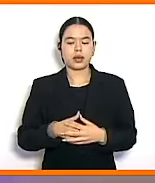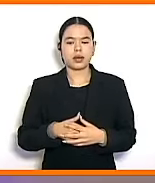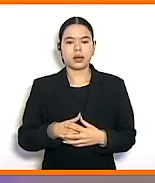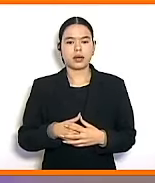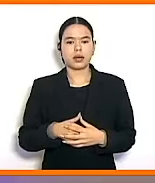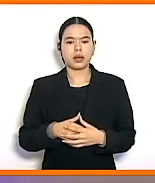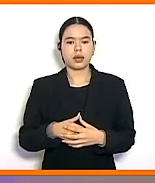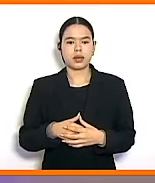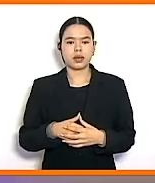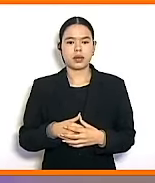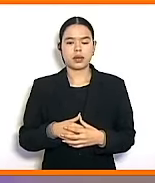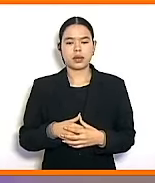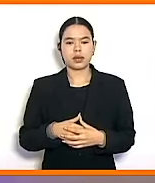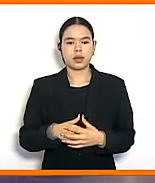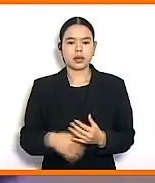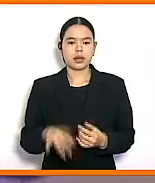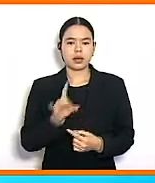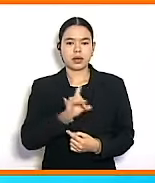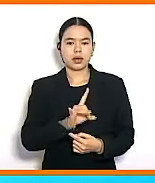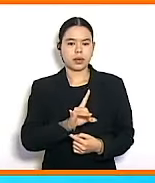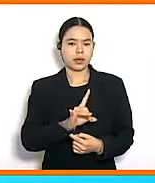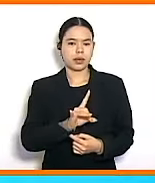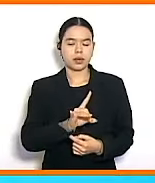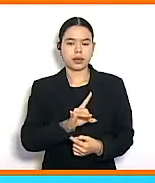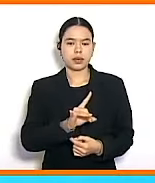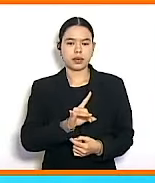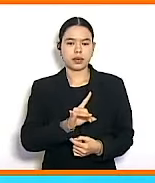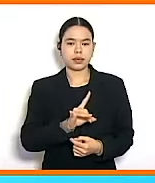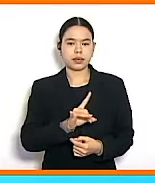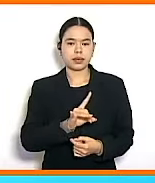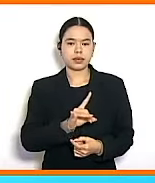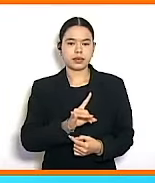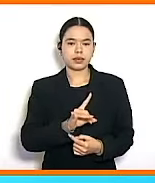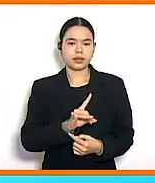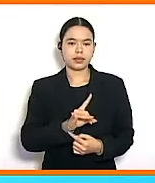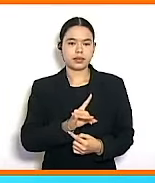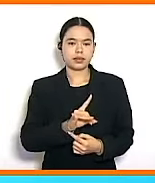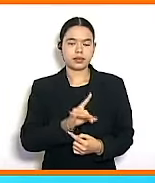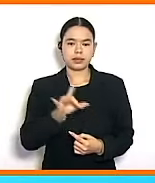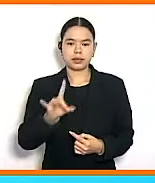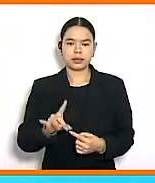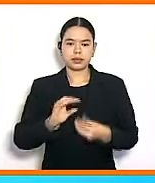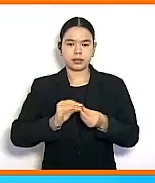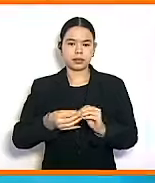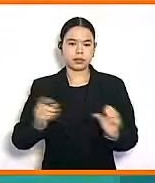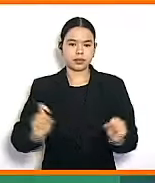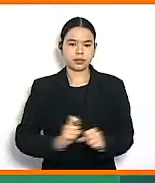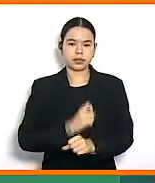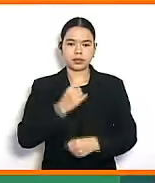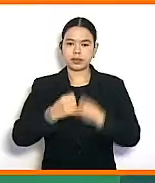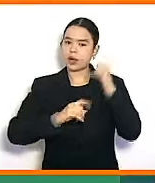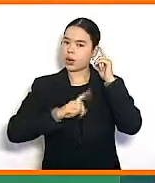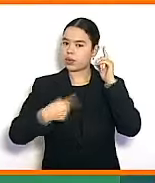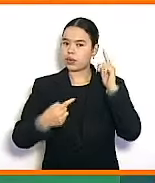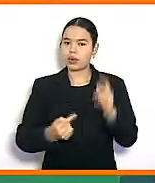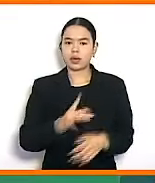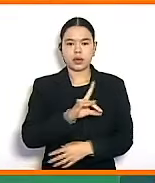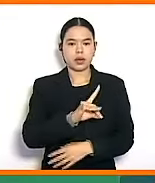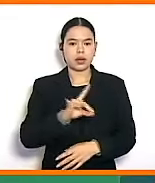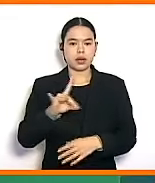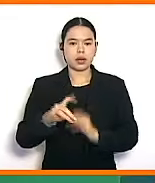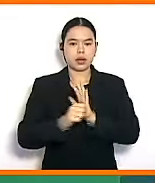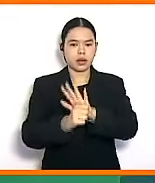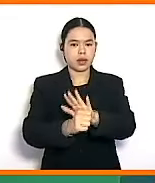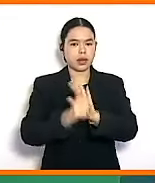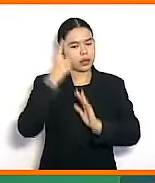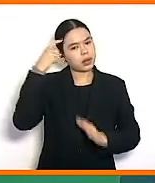primer dígito es 8, segundo dígito, atentos, 8, tu número ganador en diario es el 88, con